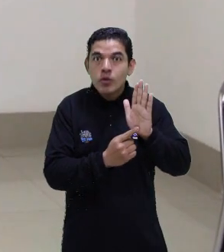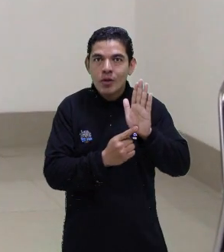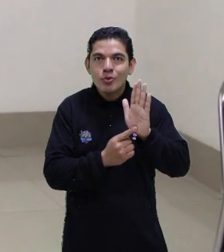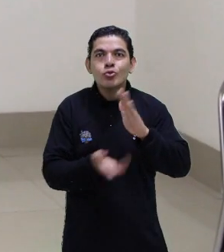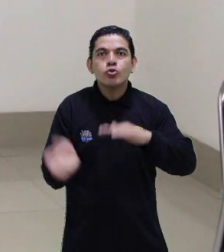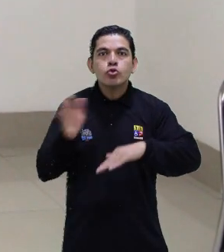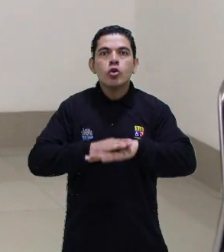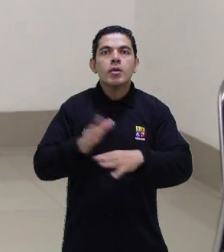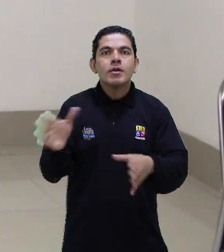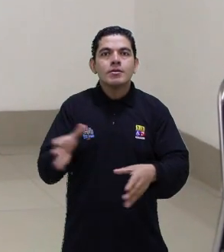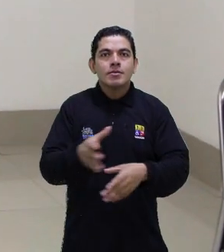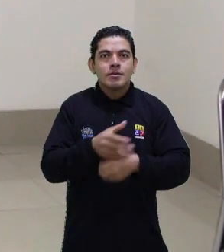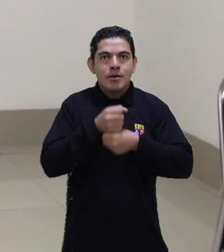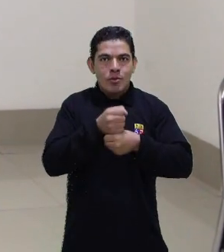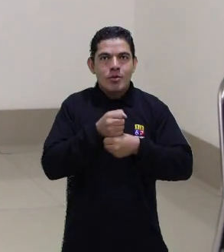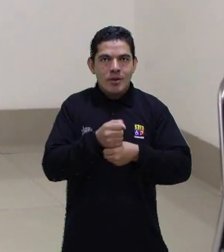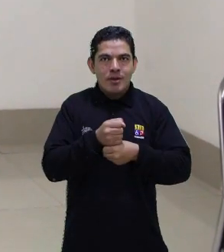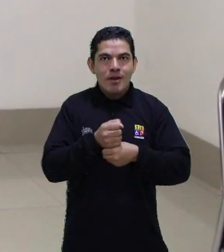de Salud en el Trabajo